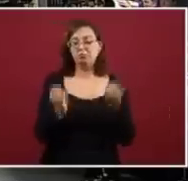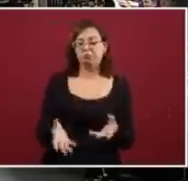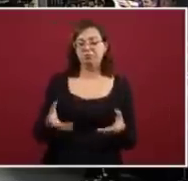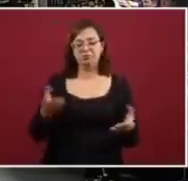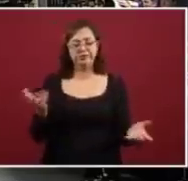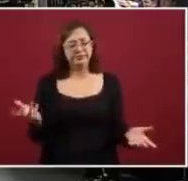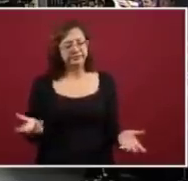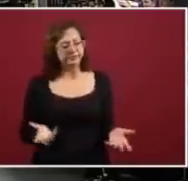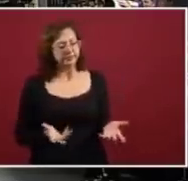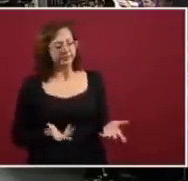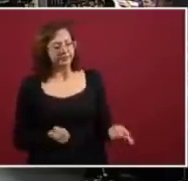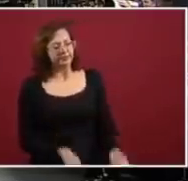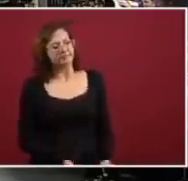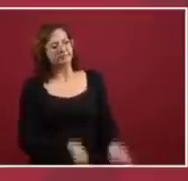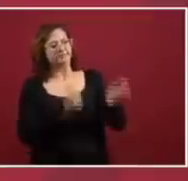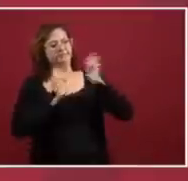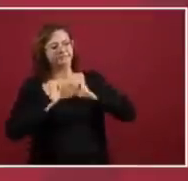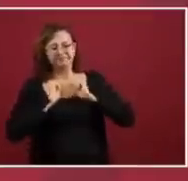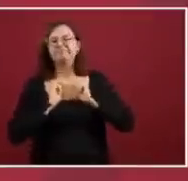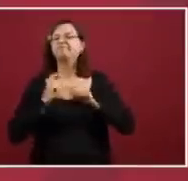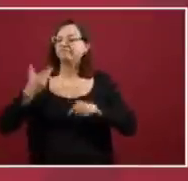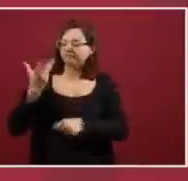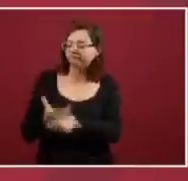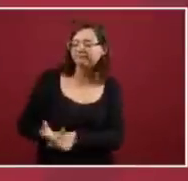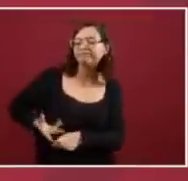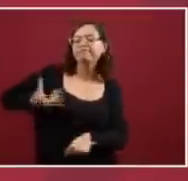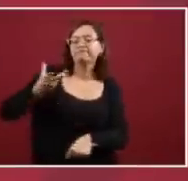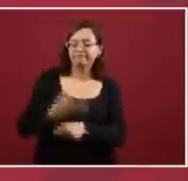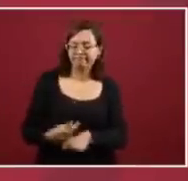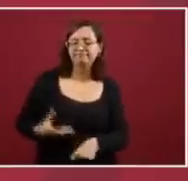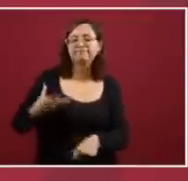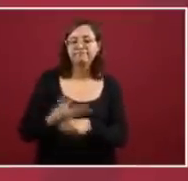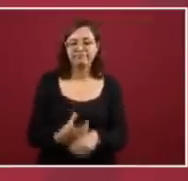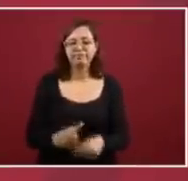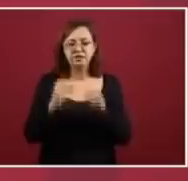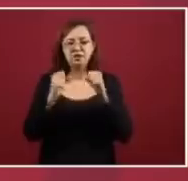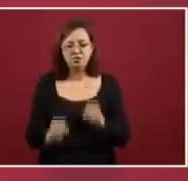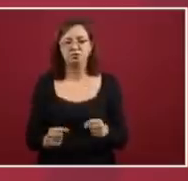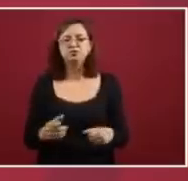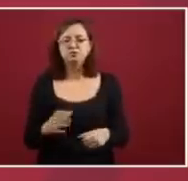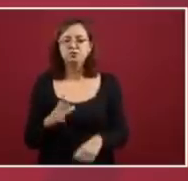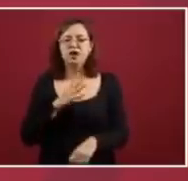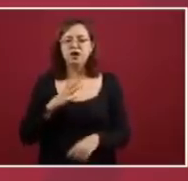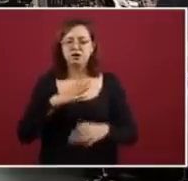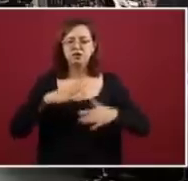pero vamos a resolverlo, tengo confianza.